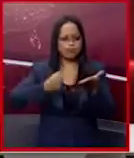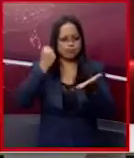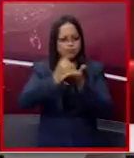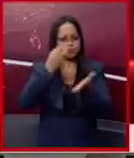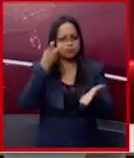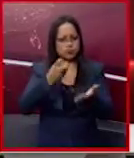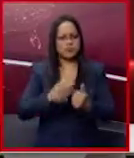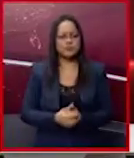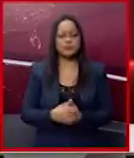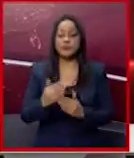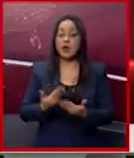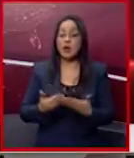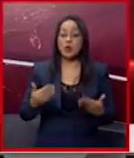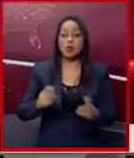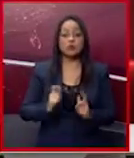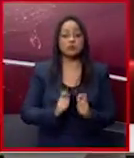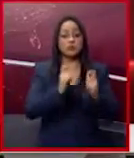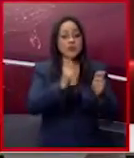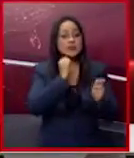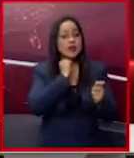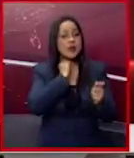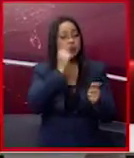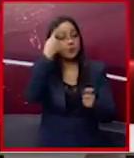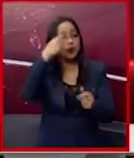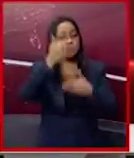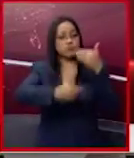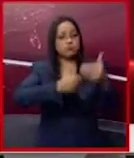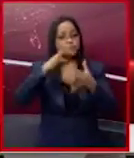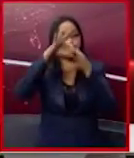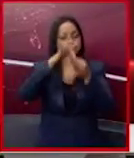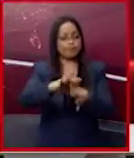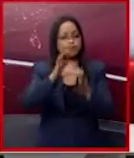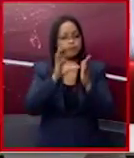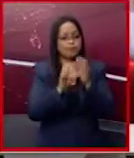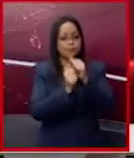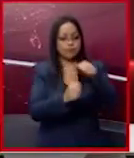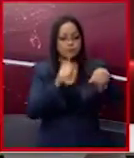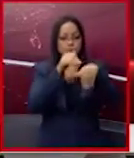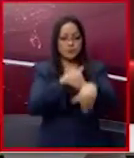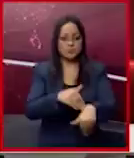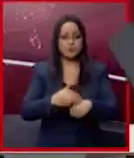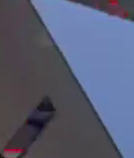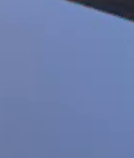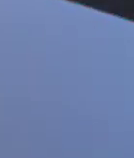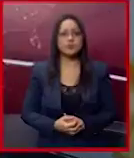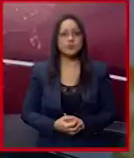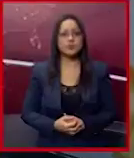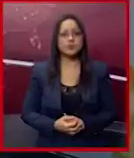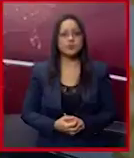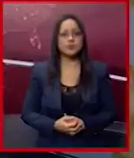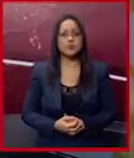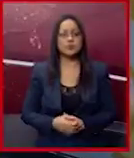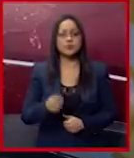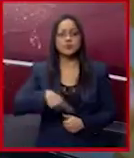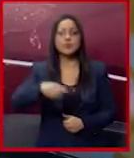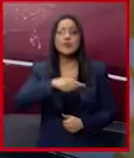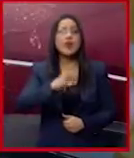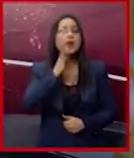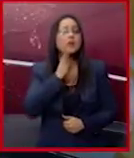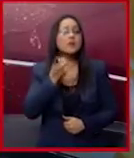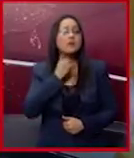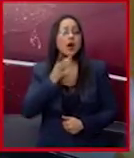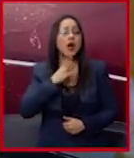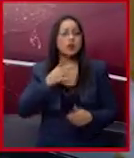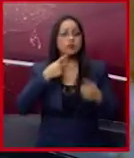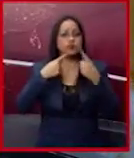autónomos. Pasa al Senado para sus efectos constitucionales. El Pleno de la Cámara de